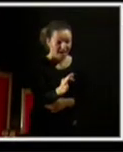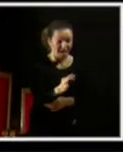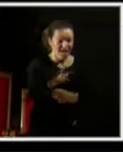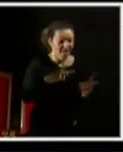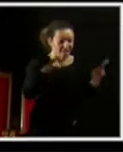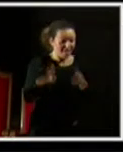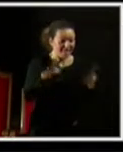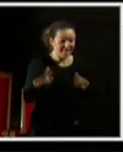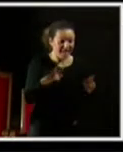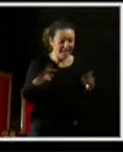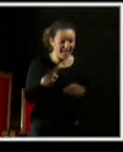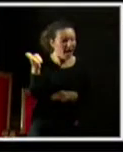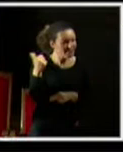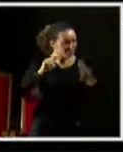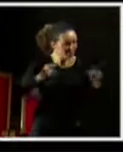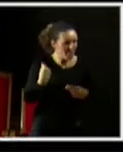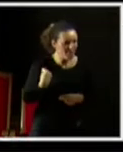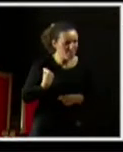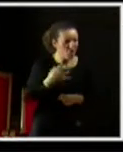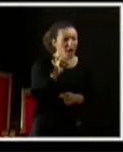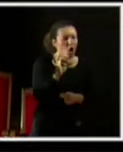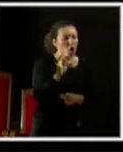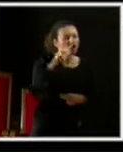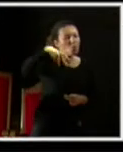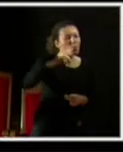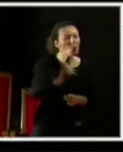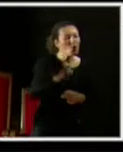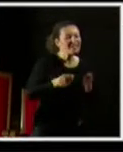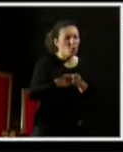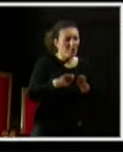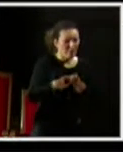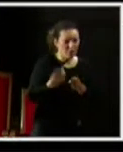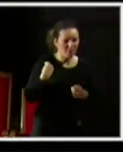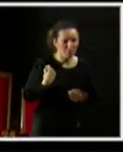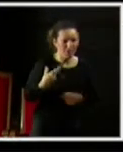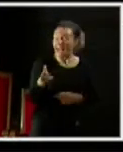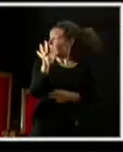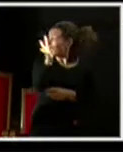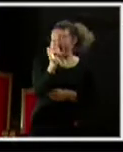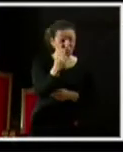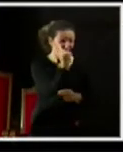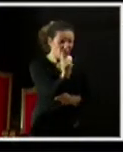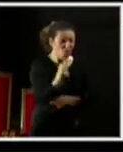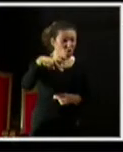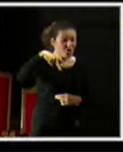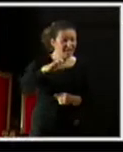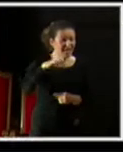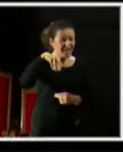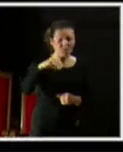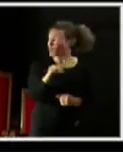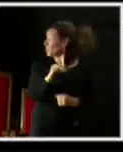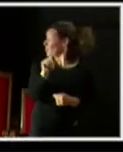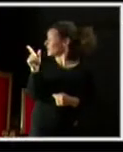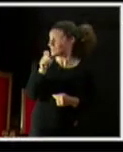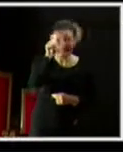del mar pues se toca el tema no buscando a nemo la escena del dentista el pobre lo pasa bastante más cuando aparecía esta chiquilla que no tenía ni idea